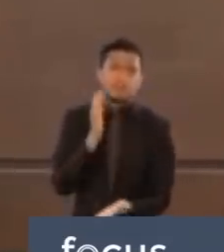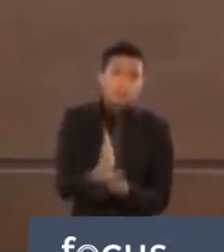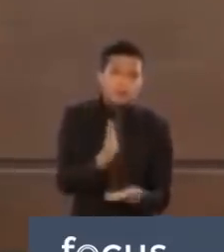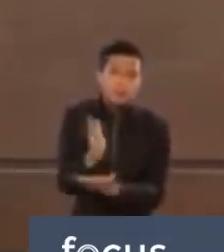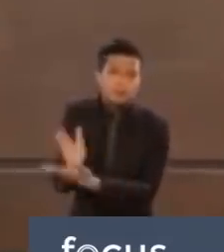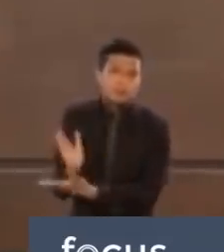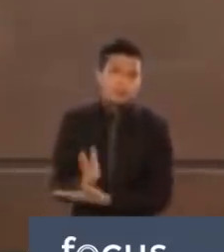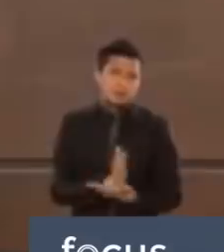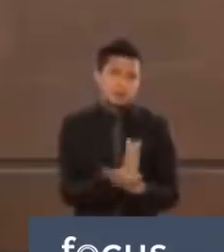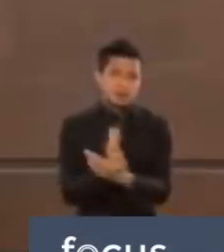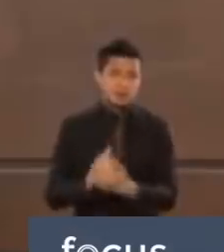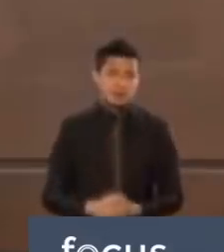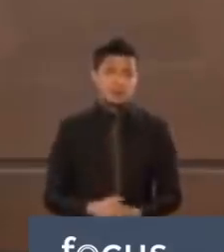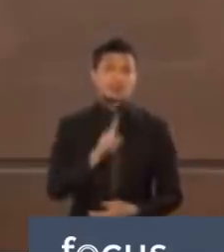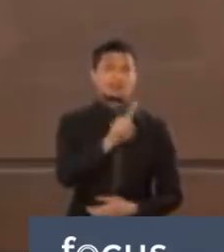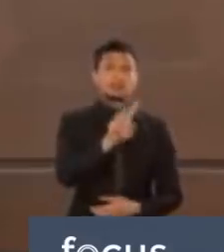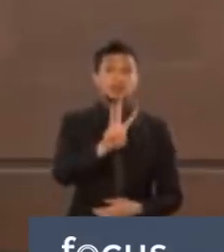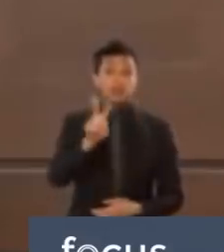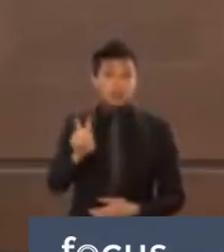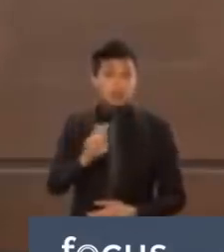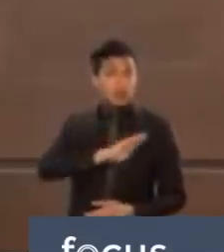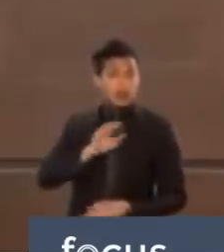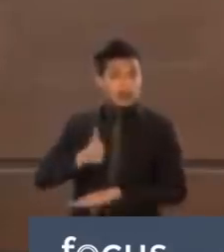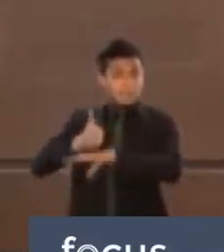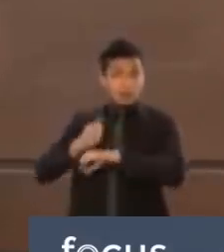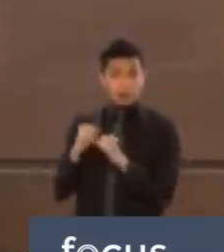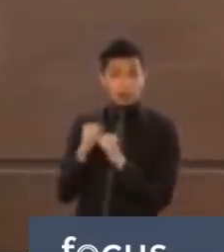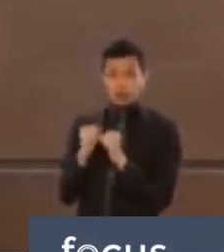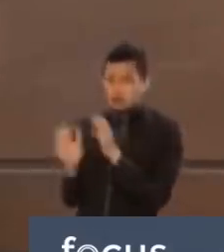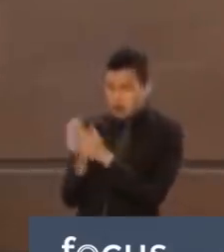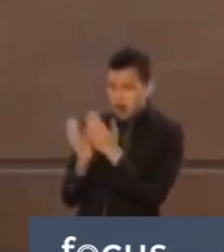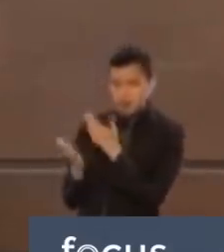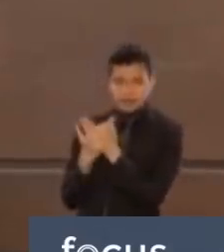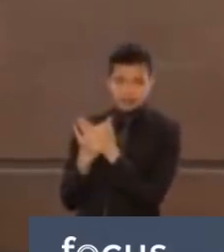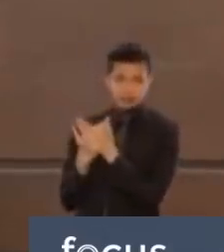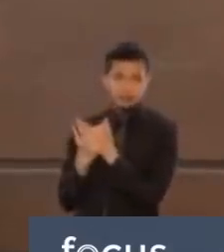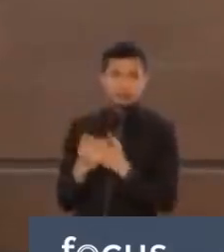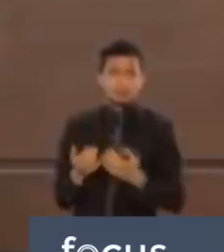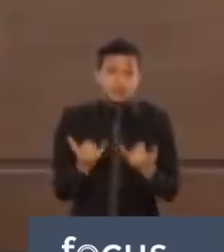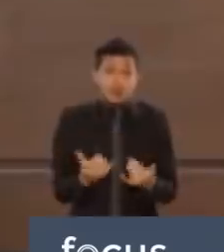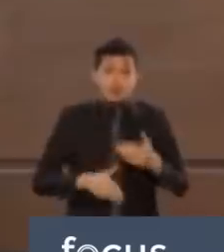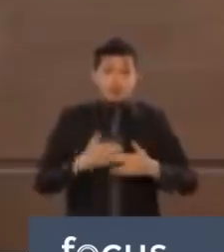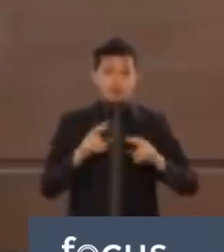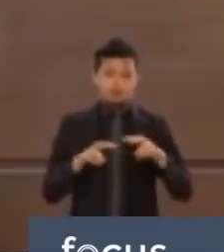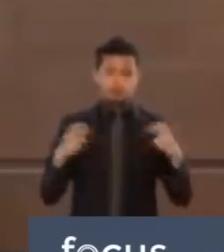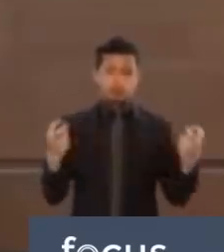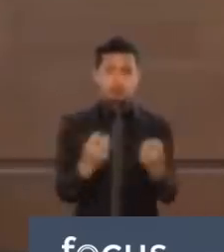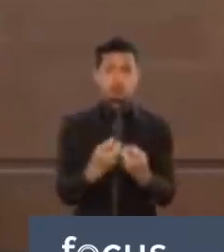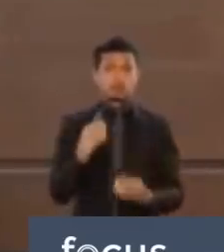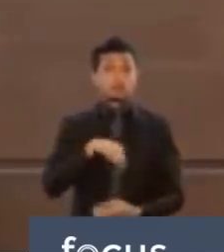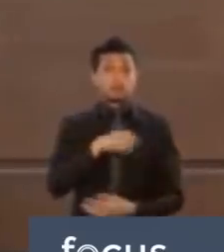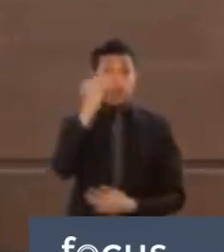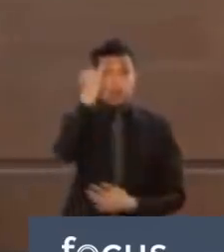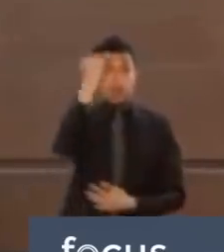137 casos tiene en conocimiento la Alcaldía Mayor de Bogotá. Como lo dijimos al instalar esta mesa no la creó esta alcaldía,